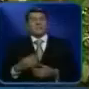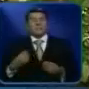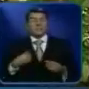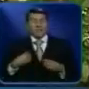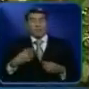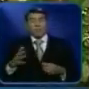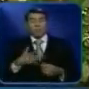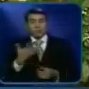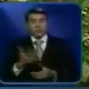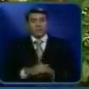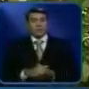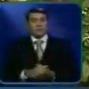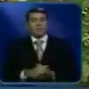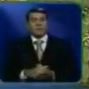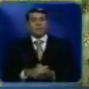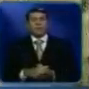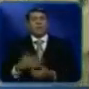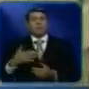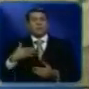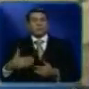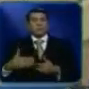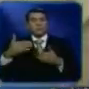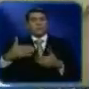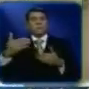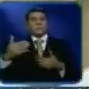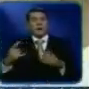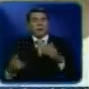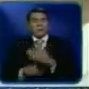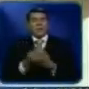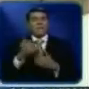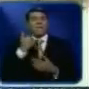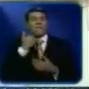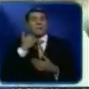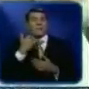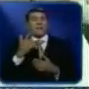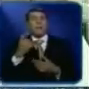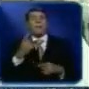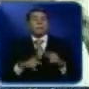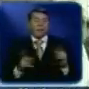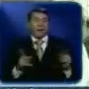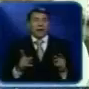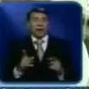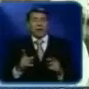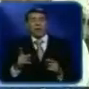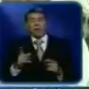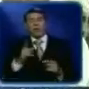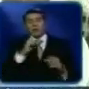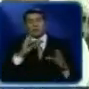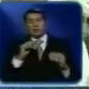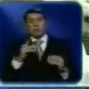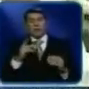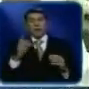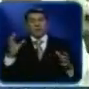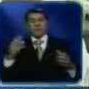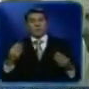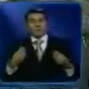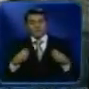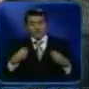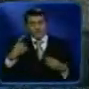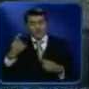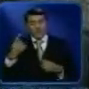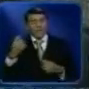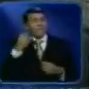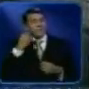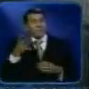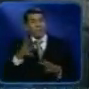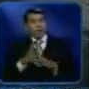pueda postergar la aparición de la enfermedad o que nunca aparezca. Y como estamos hablando de enfermedades que se vinculan con la edad, si tú le puedes